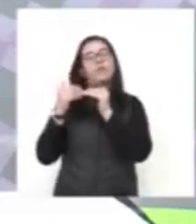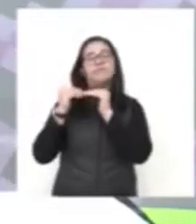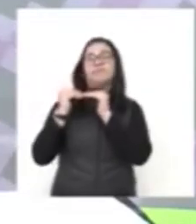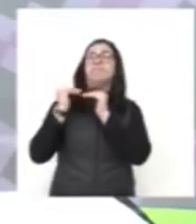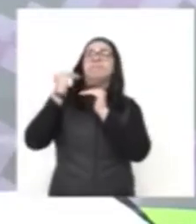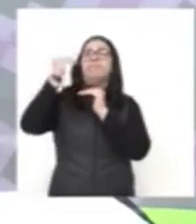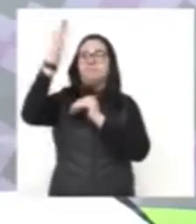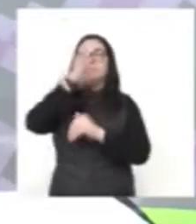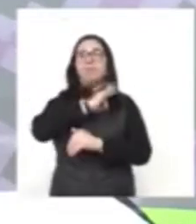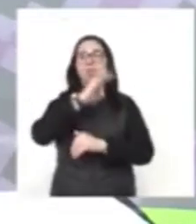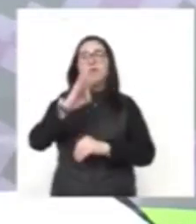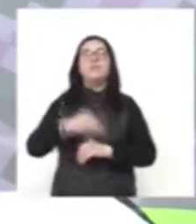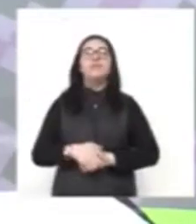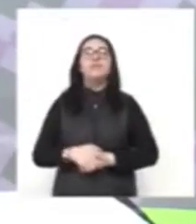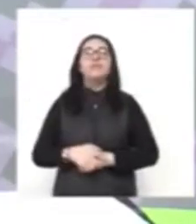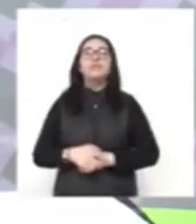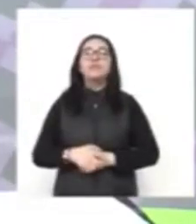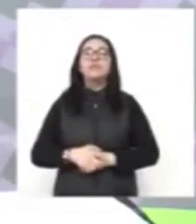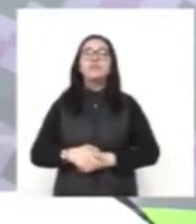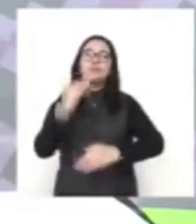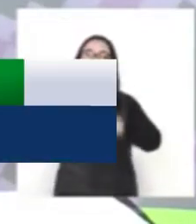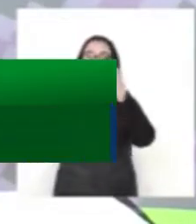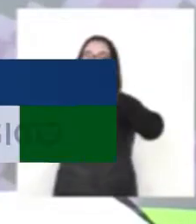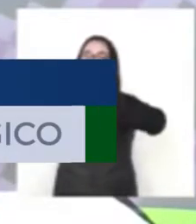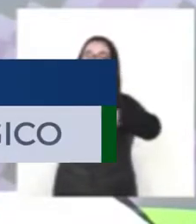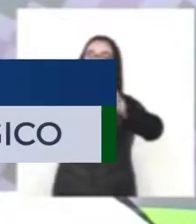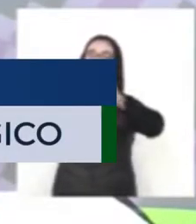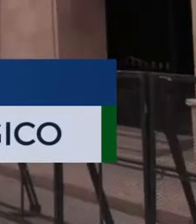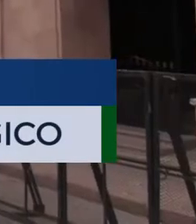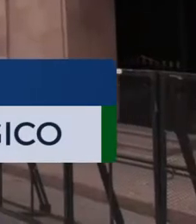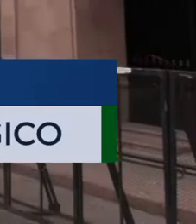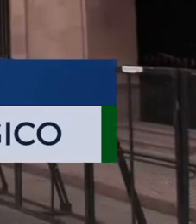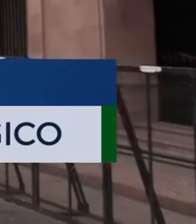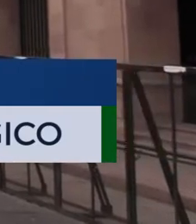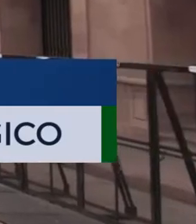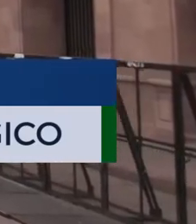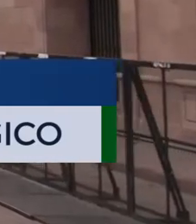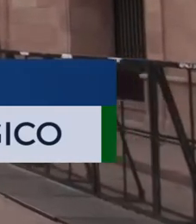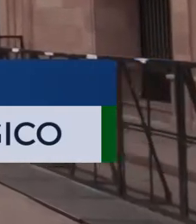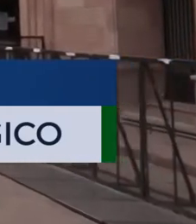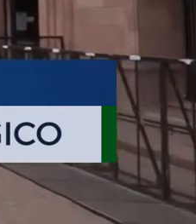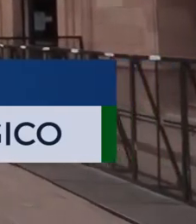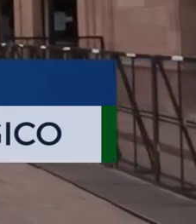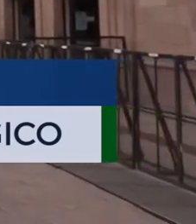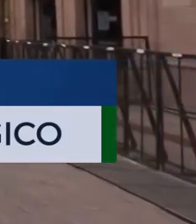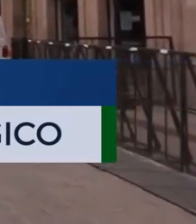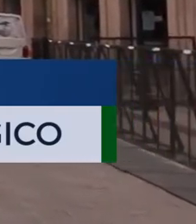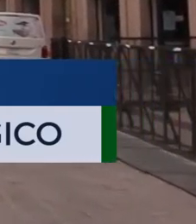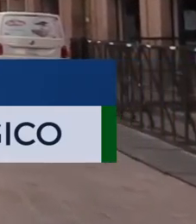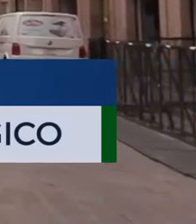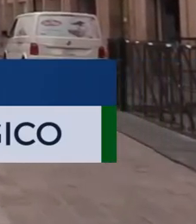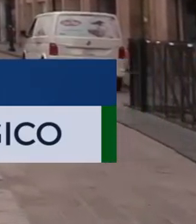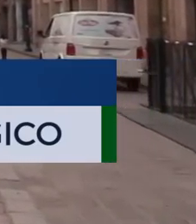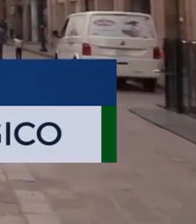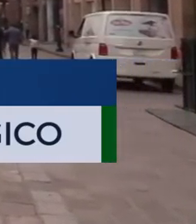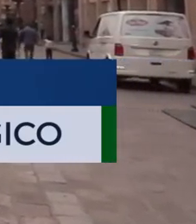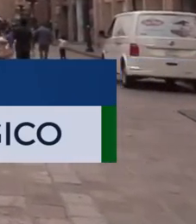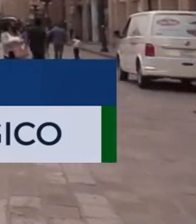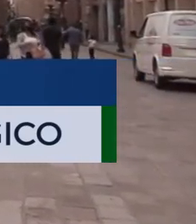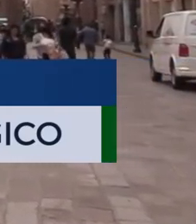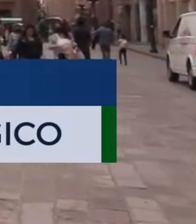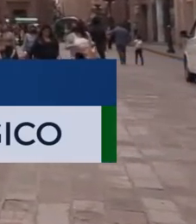el titular de los servicios de salud daniel acosta díaz de león anunció que el estado potosino retrocedió hasta el semáforo